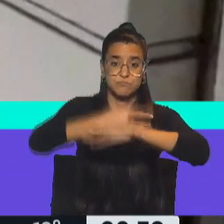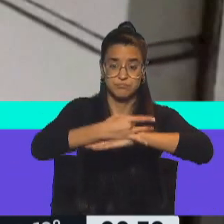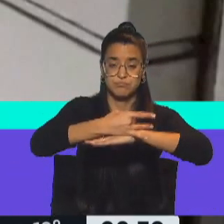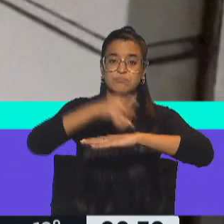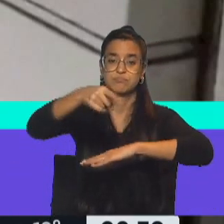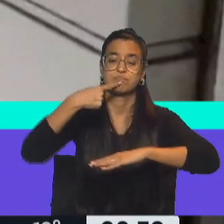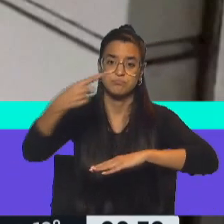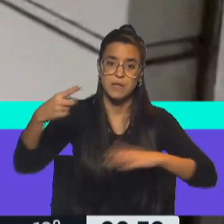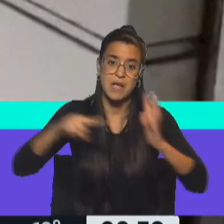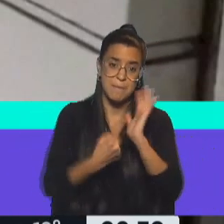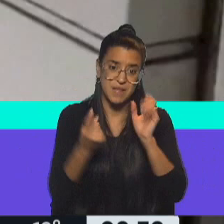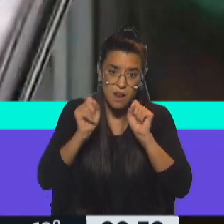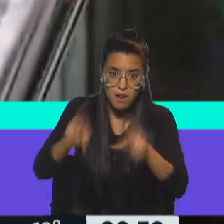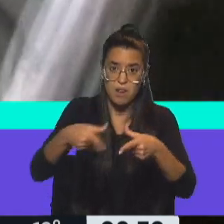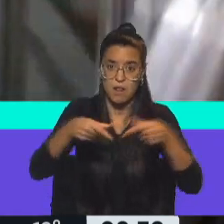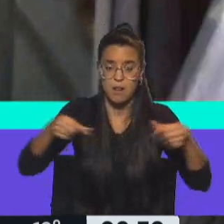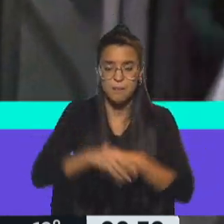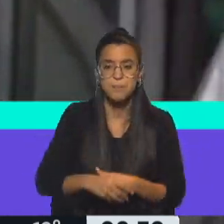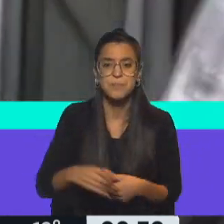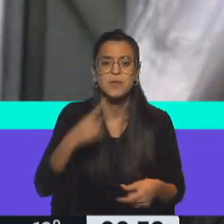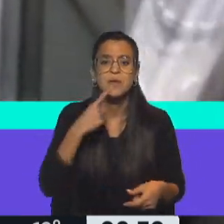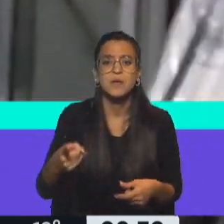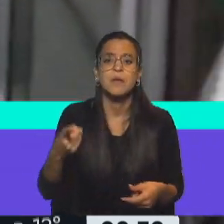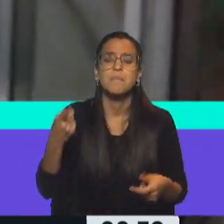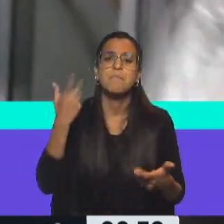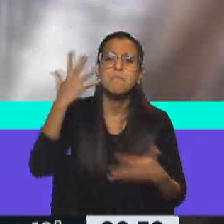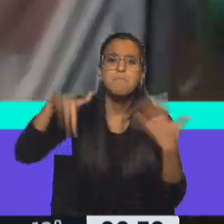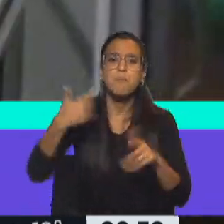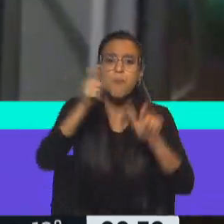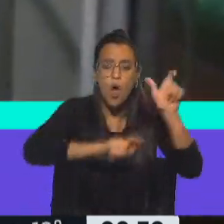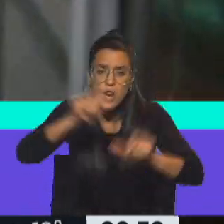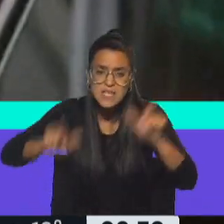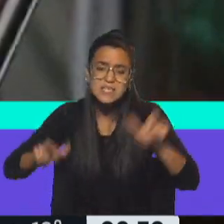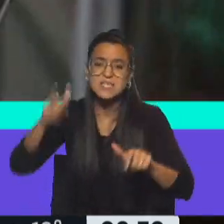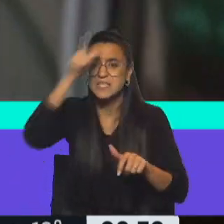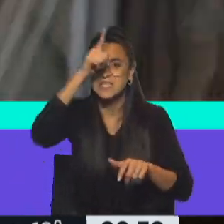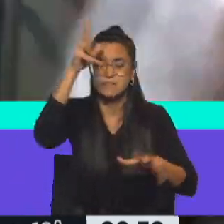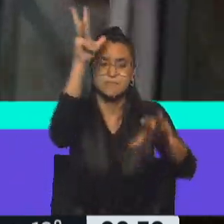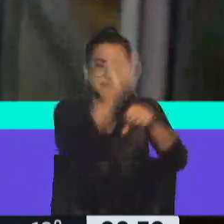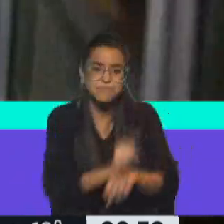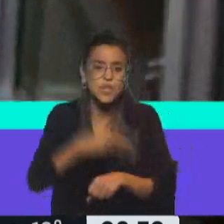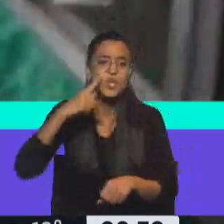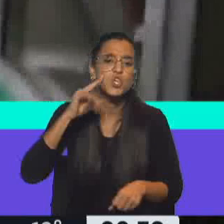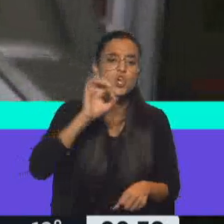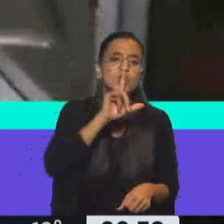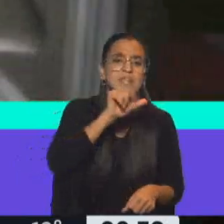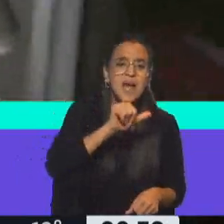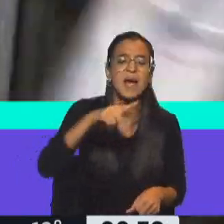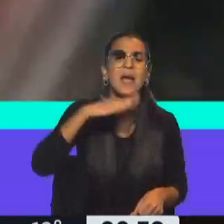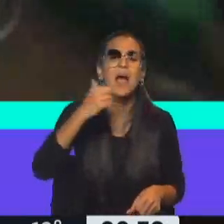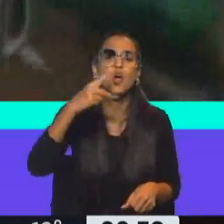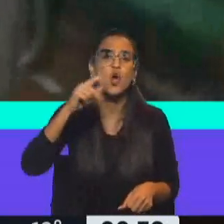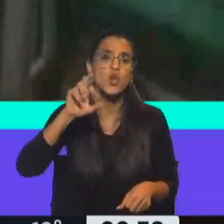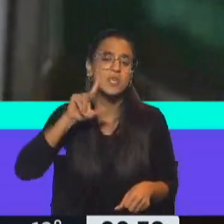suburbios occidentales de la capital. Tras los incidentes, la policía arrestó a Kyota Hattori, de 24